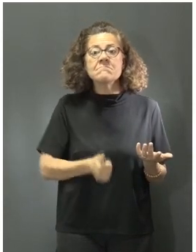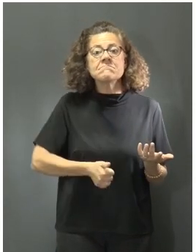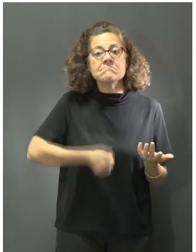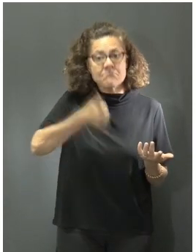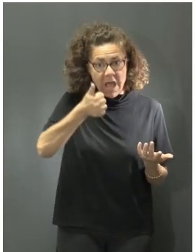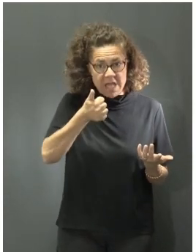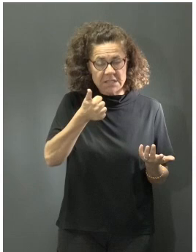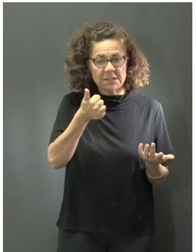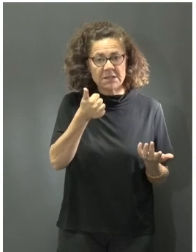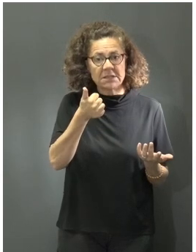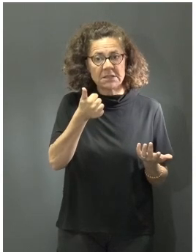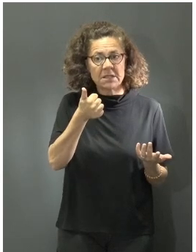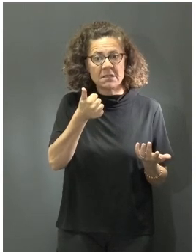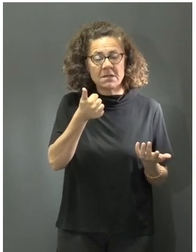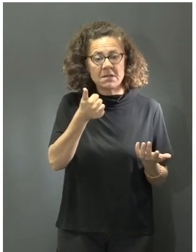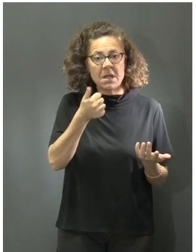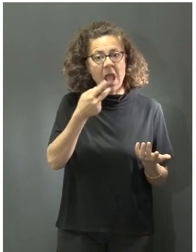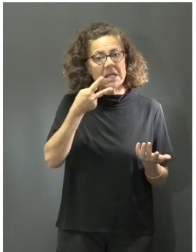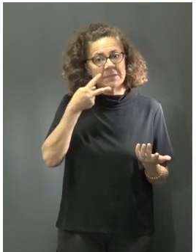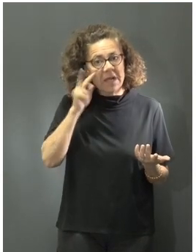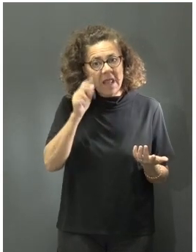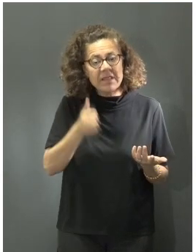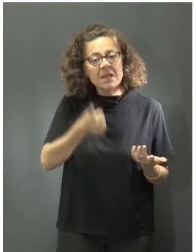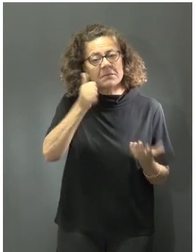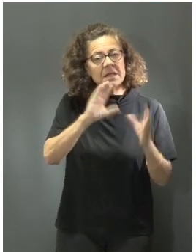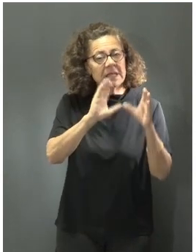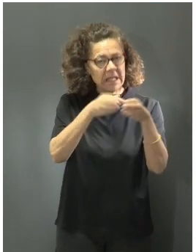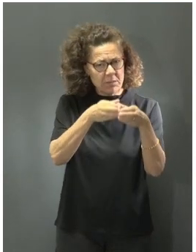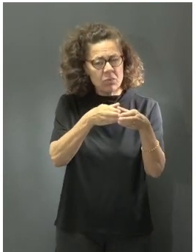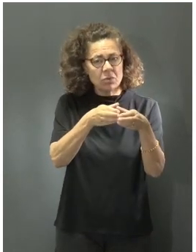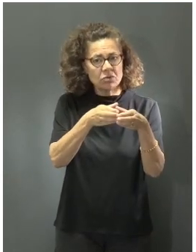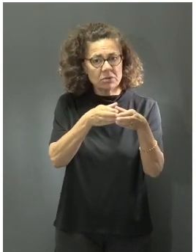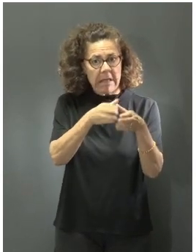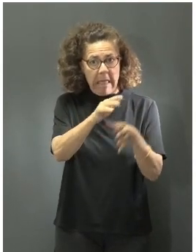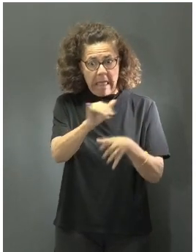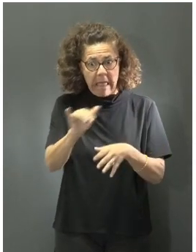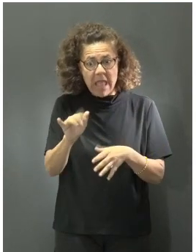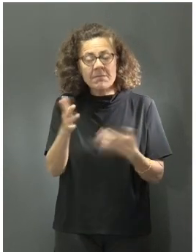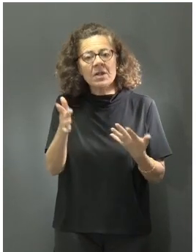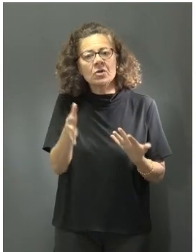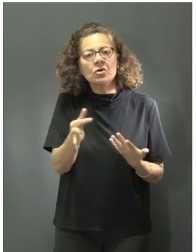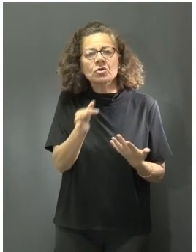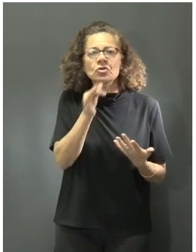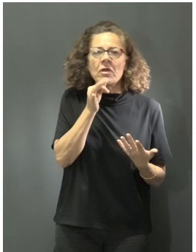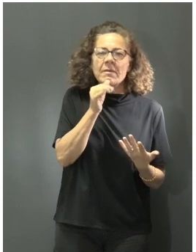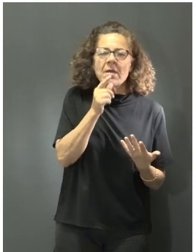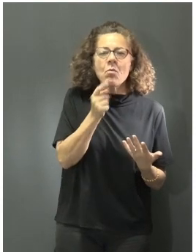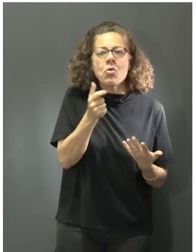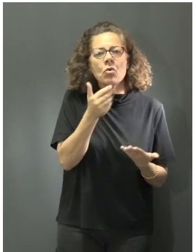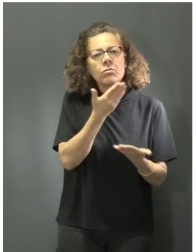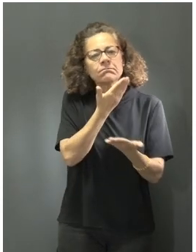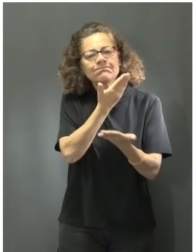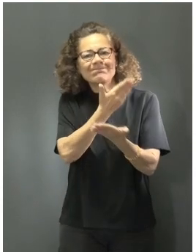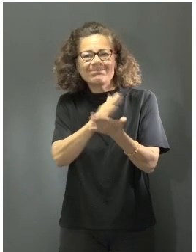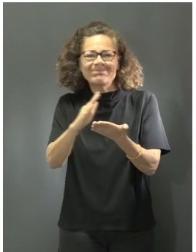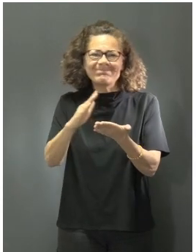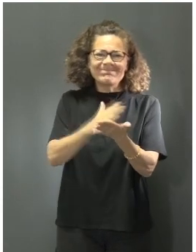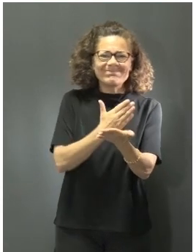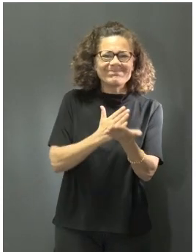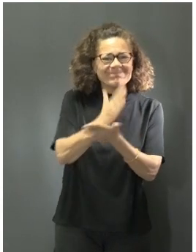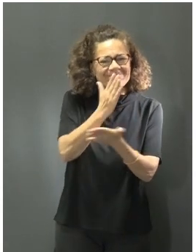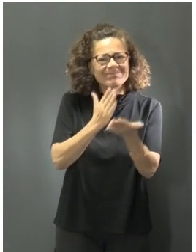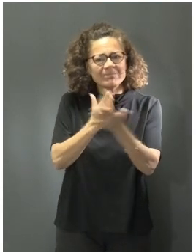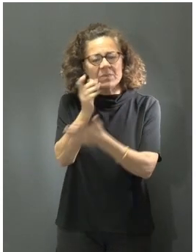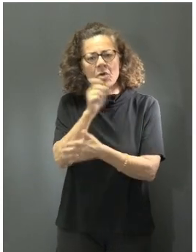número de experiencias, de equipos, pero sigue habiendo una cierta fragmentación en la forma de trabajar